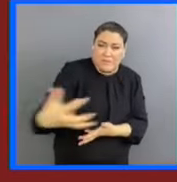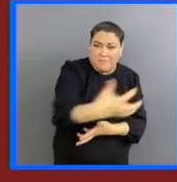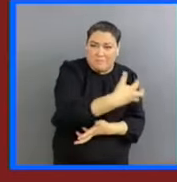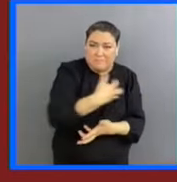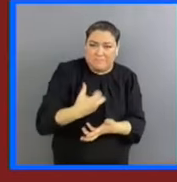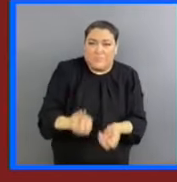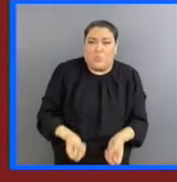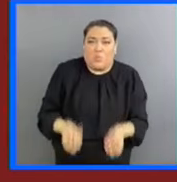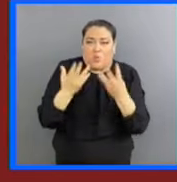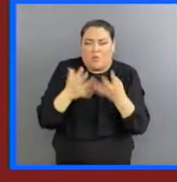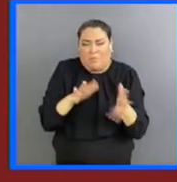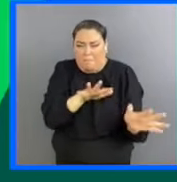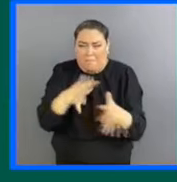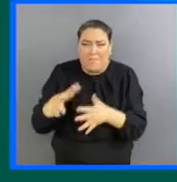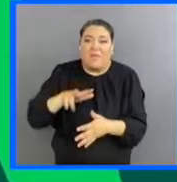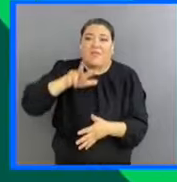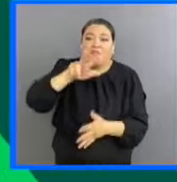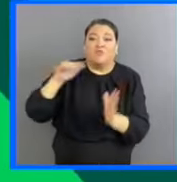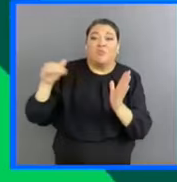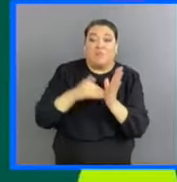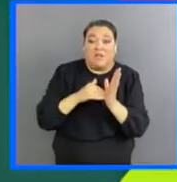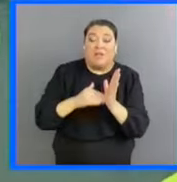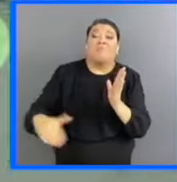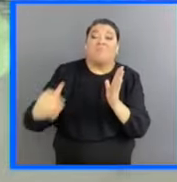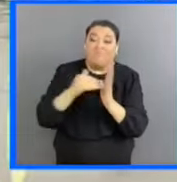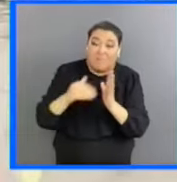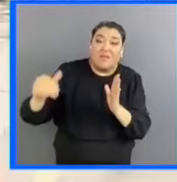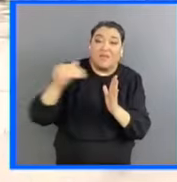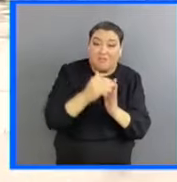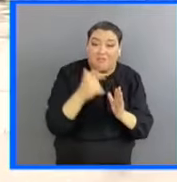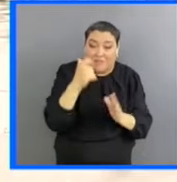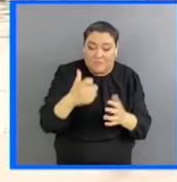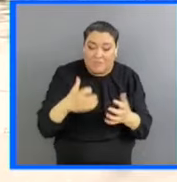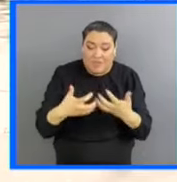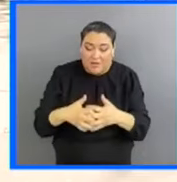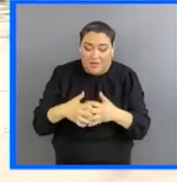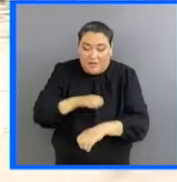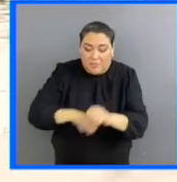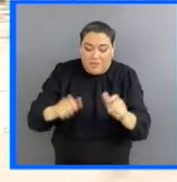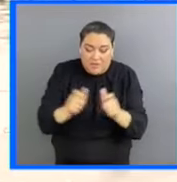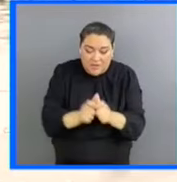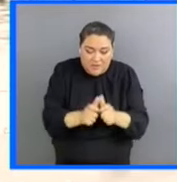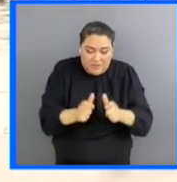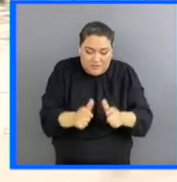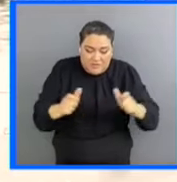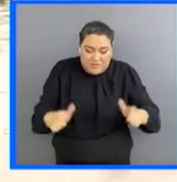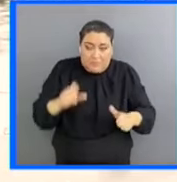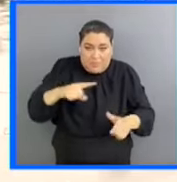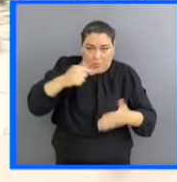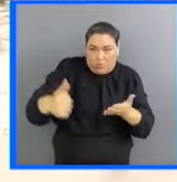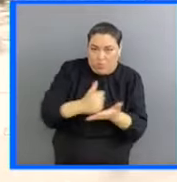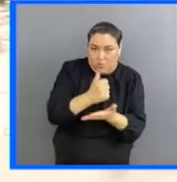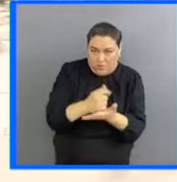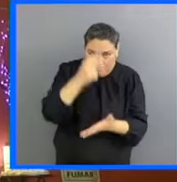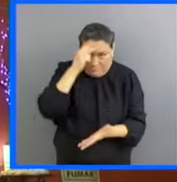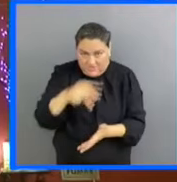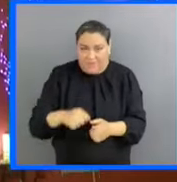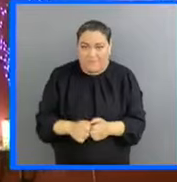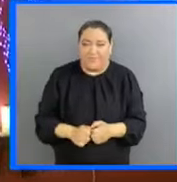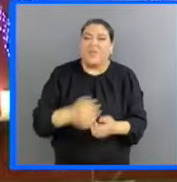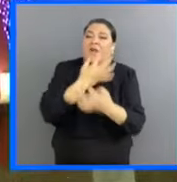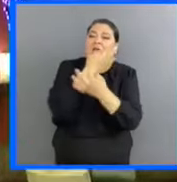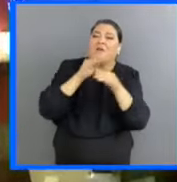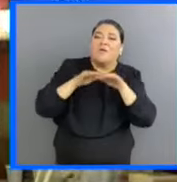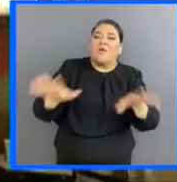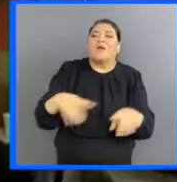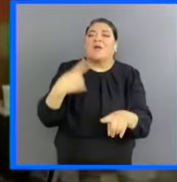alrededor de 18,000 millones de pesos a las micro, pequeñas y medianas empresas de la capital del país. Así lo dio a conocer la presidenta